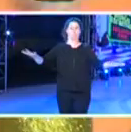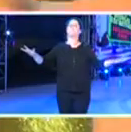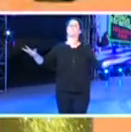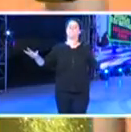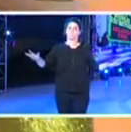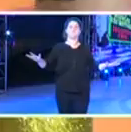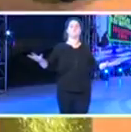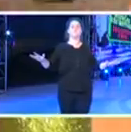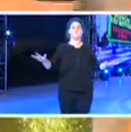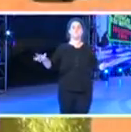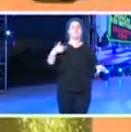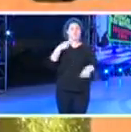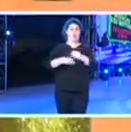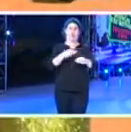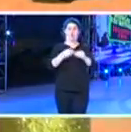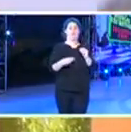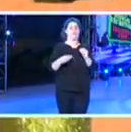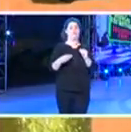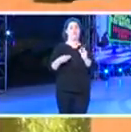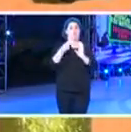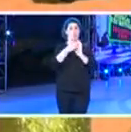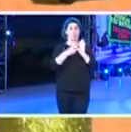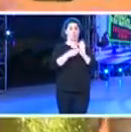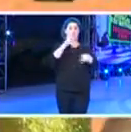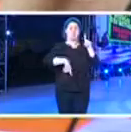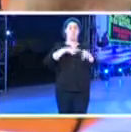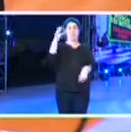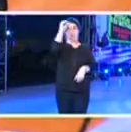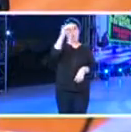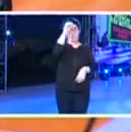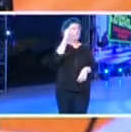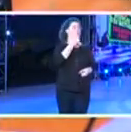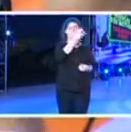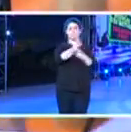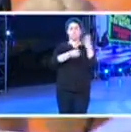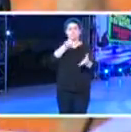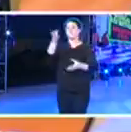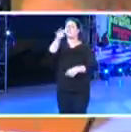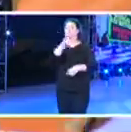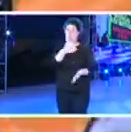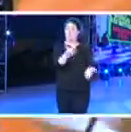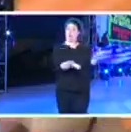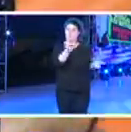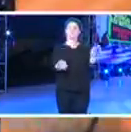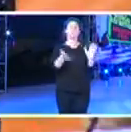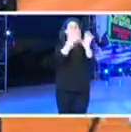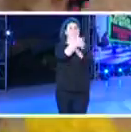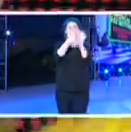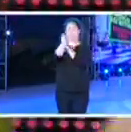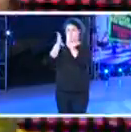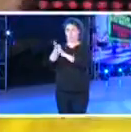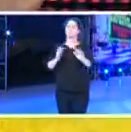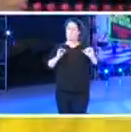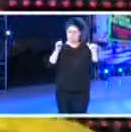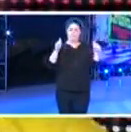decisiones. Y daré mi opinión, verás mi valoración para